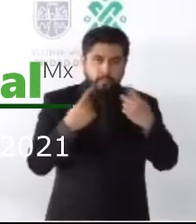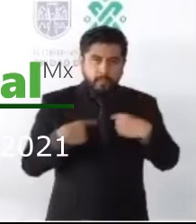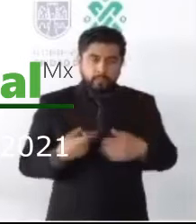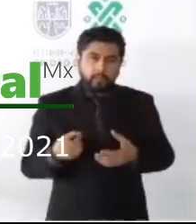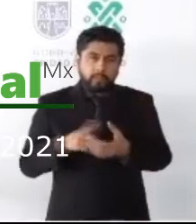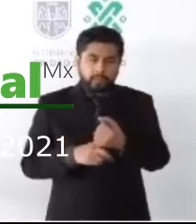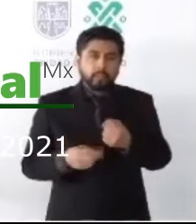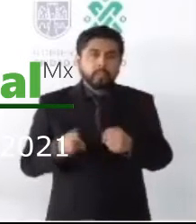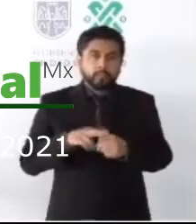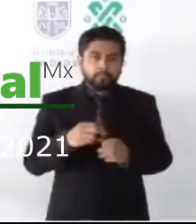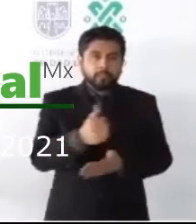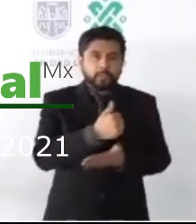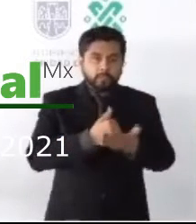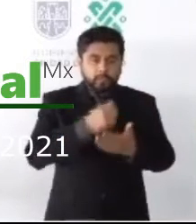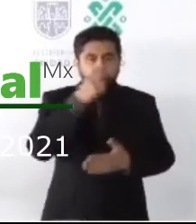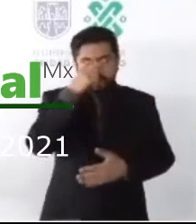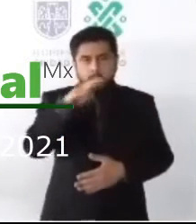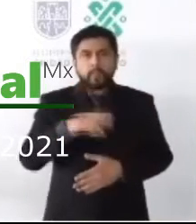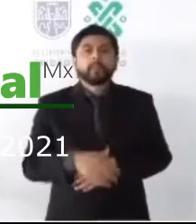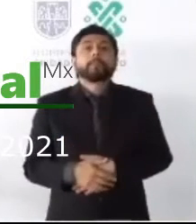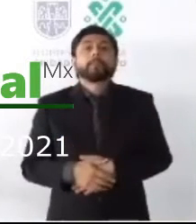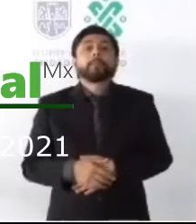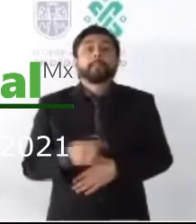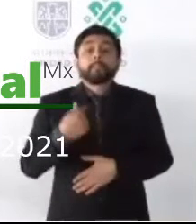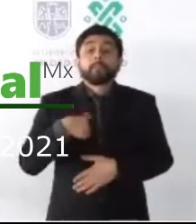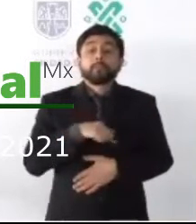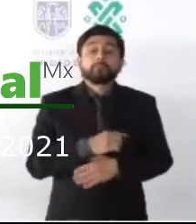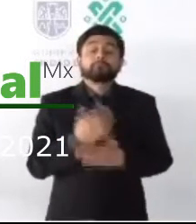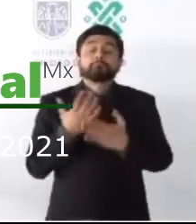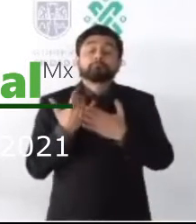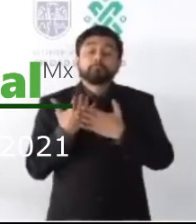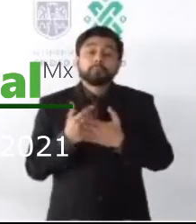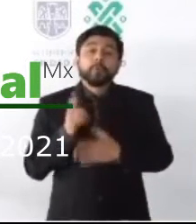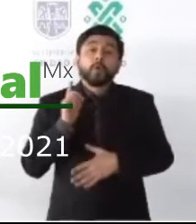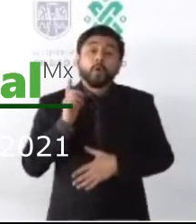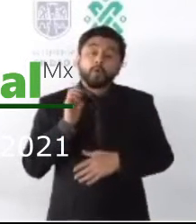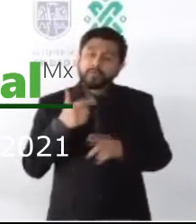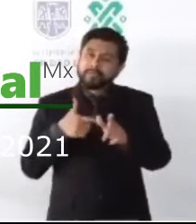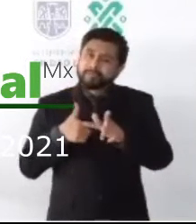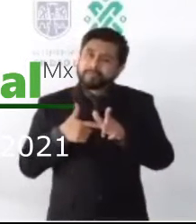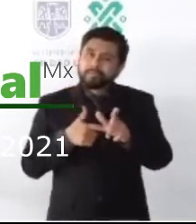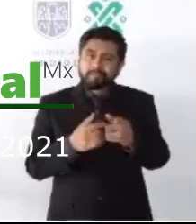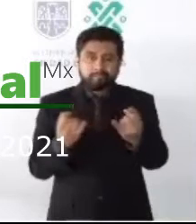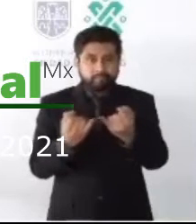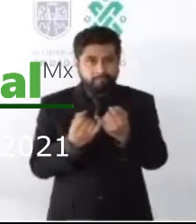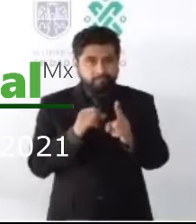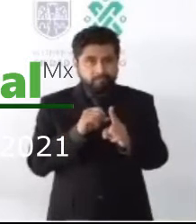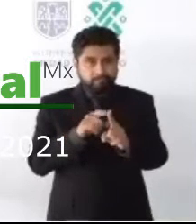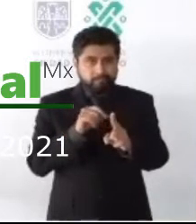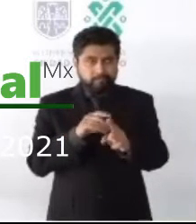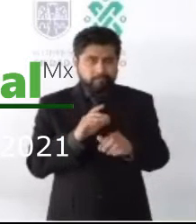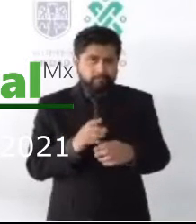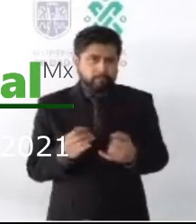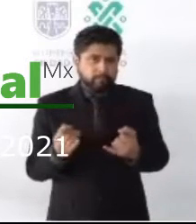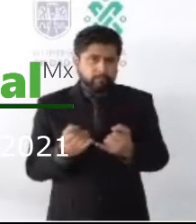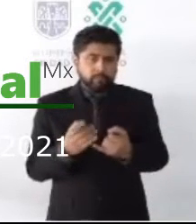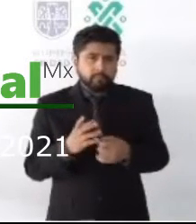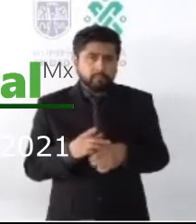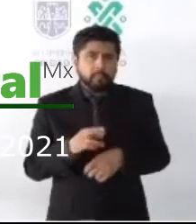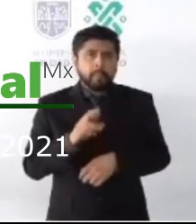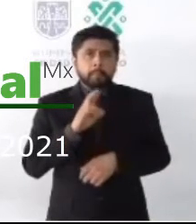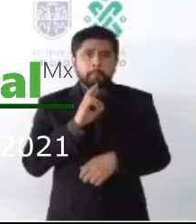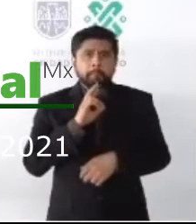del Valle de México. Esperamos continuar así y además pues atender de una manera